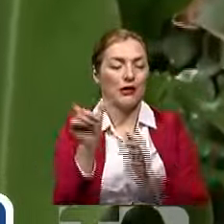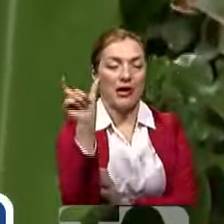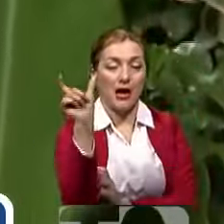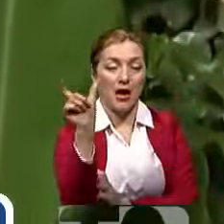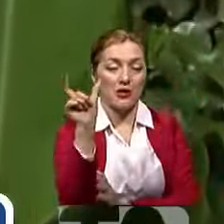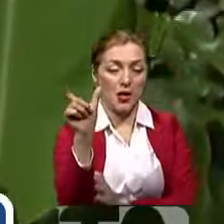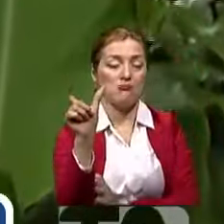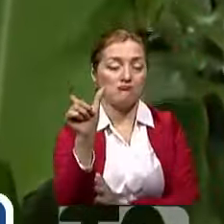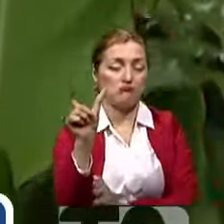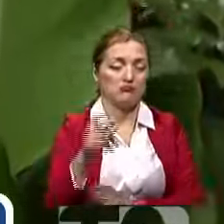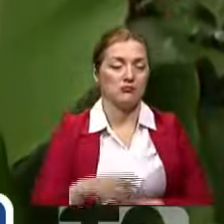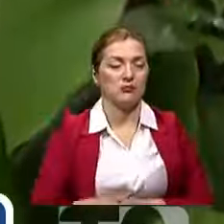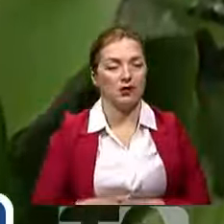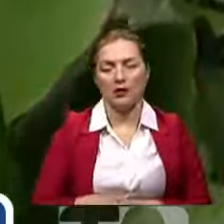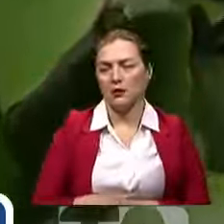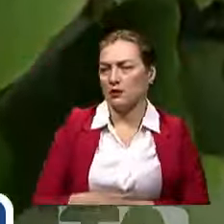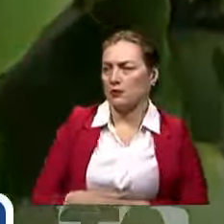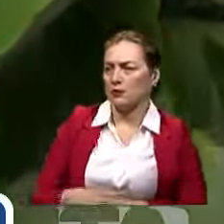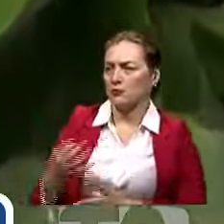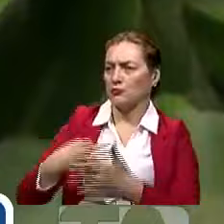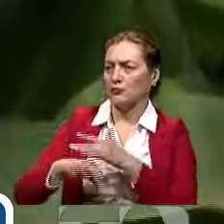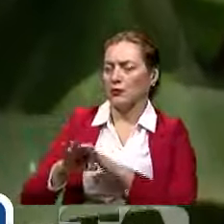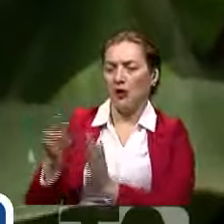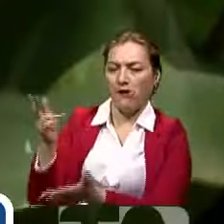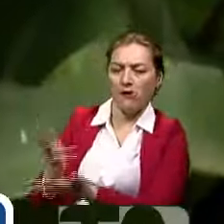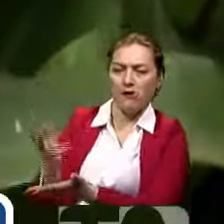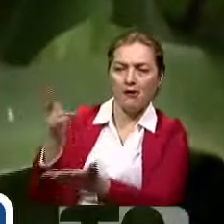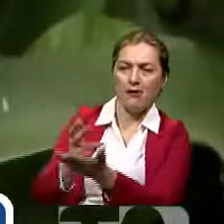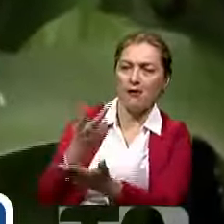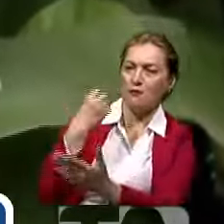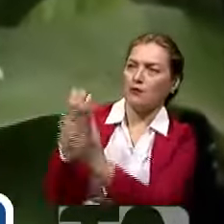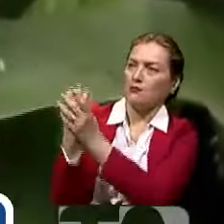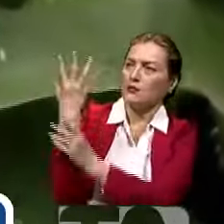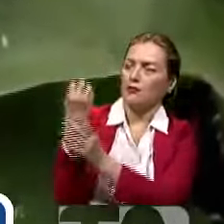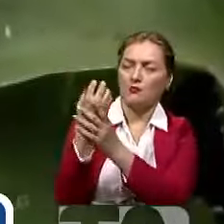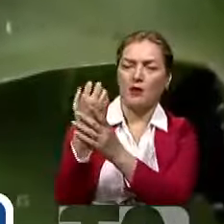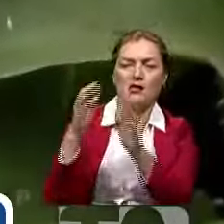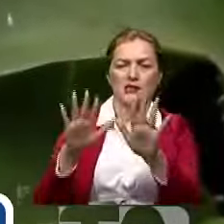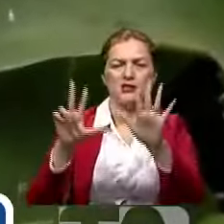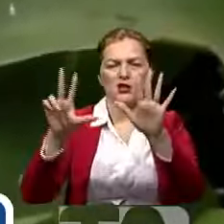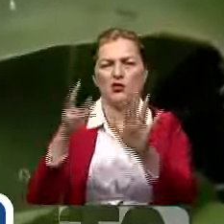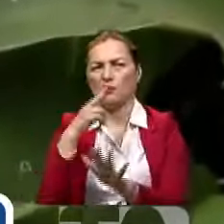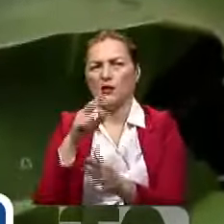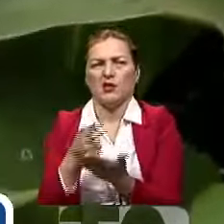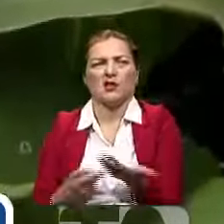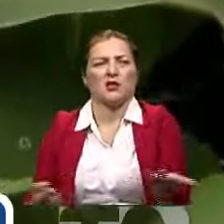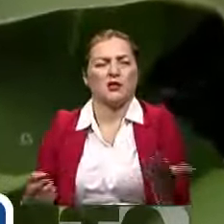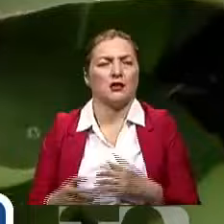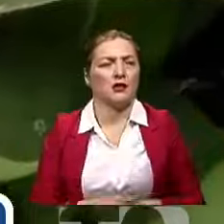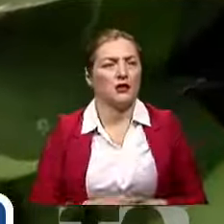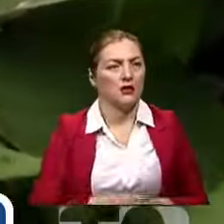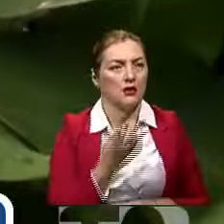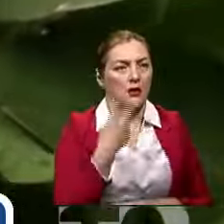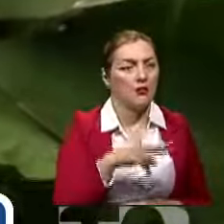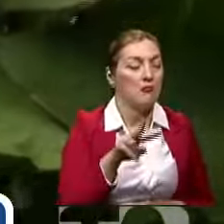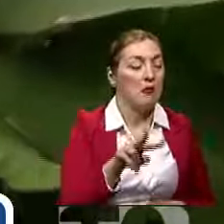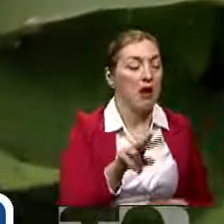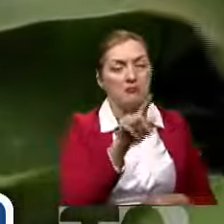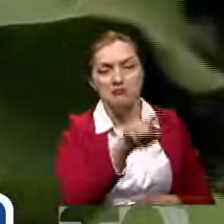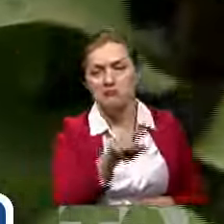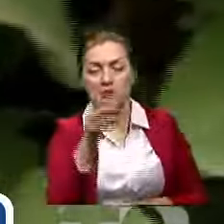¿no? Nos comentaba, son 18 estaciones. ¿Qué se puede observar en estas 18 estaciones? En estas 18 estaciones van a